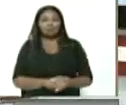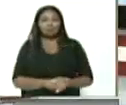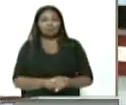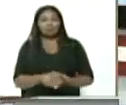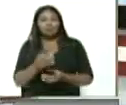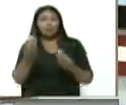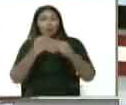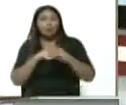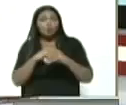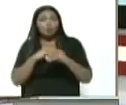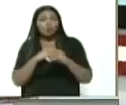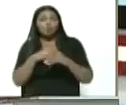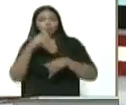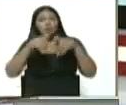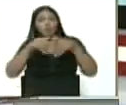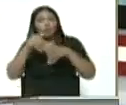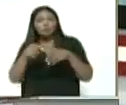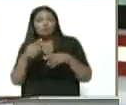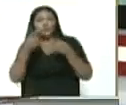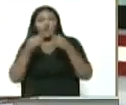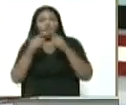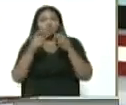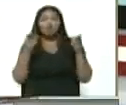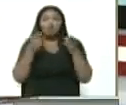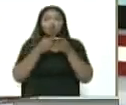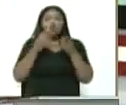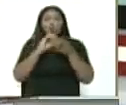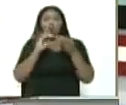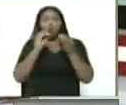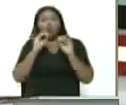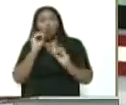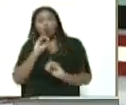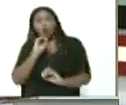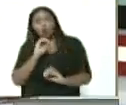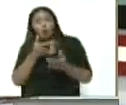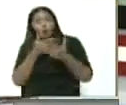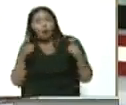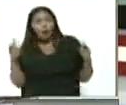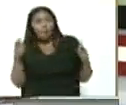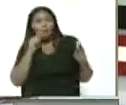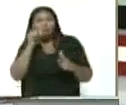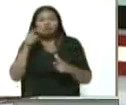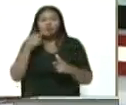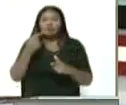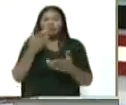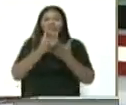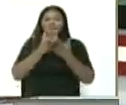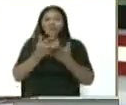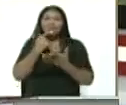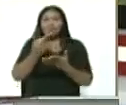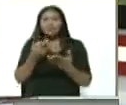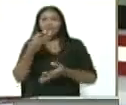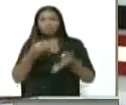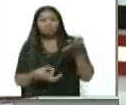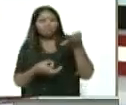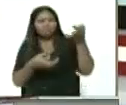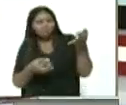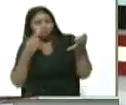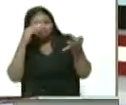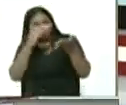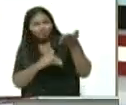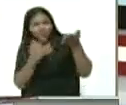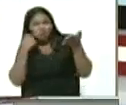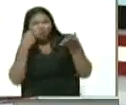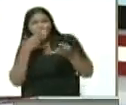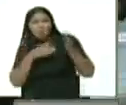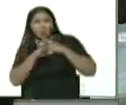a la cantidad de votos y es la diferencia corta una diferencia amplia pero que le podemos decir a la gente porque la gente siempre le gusta el boletín la gente ve la baranda